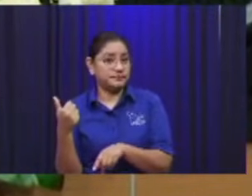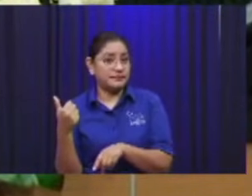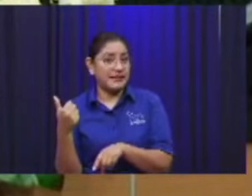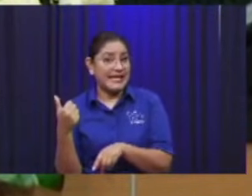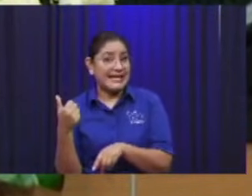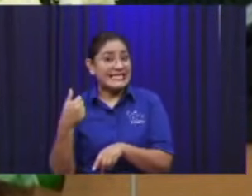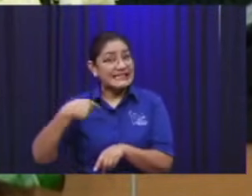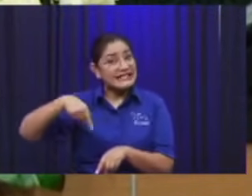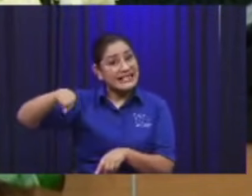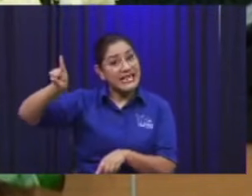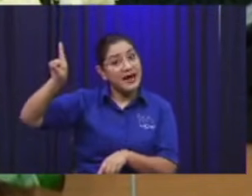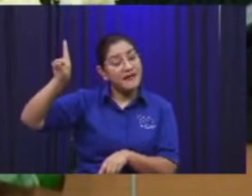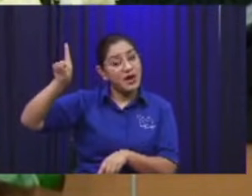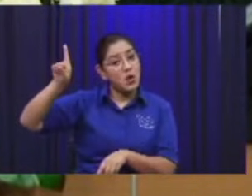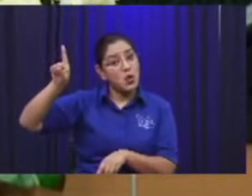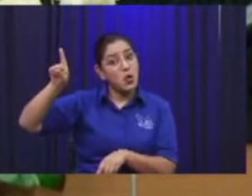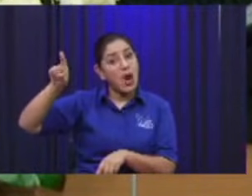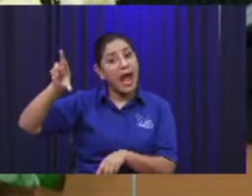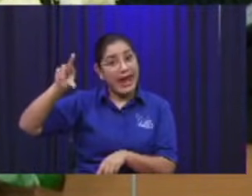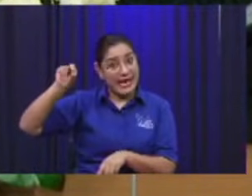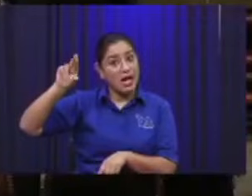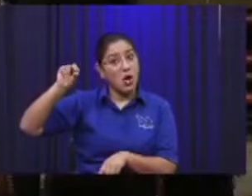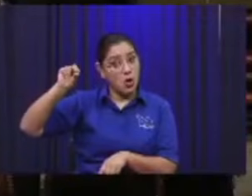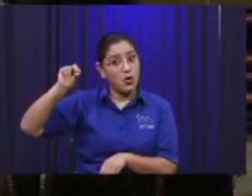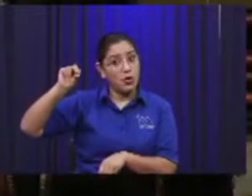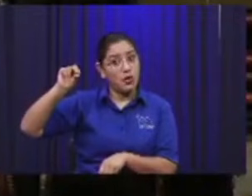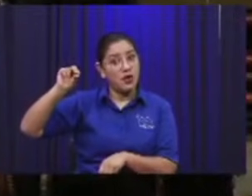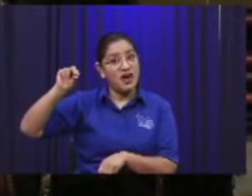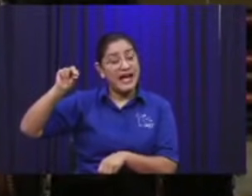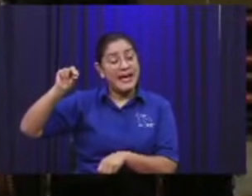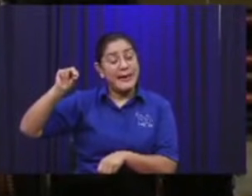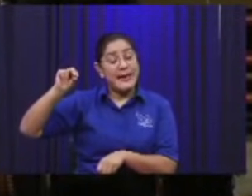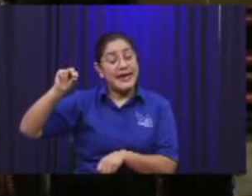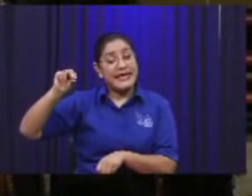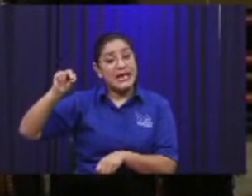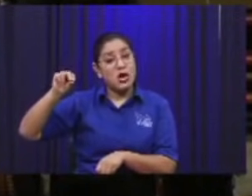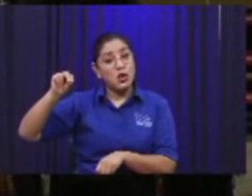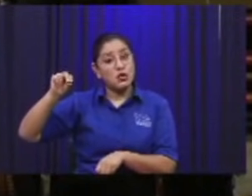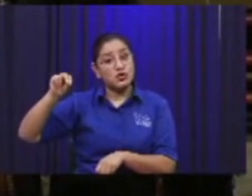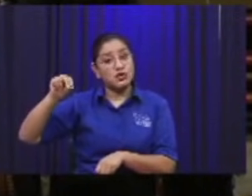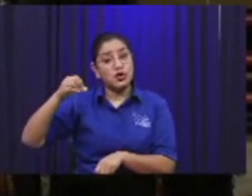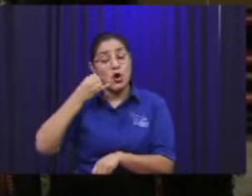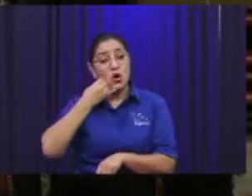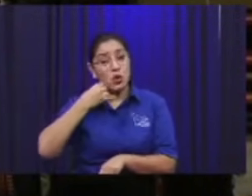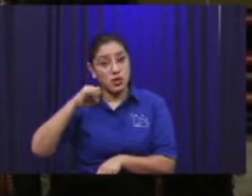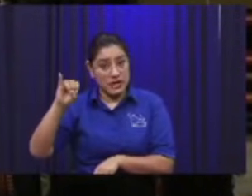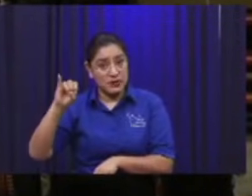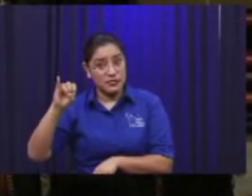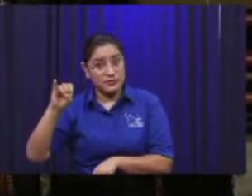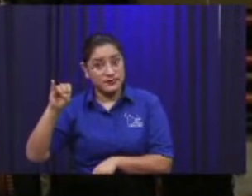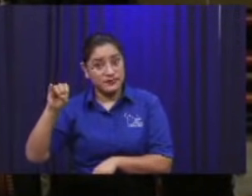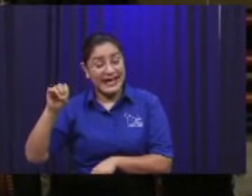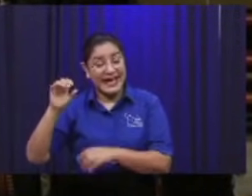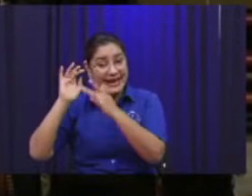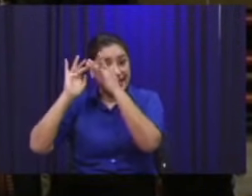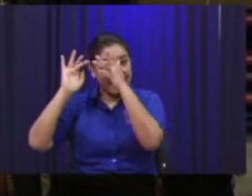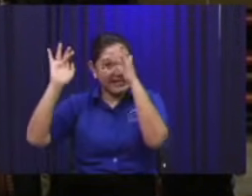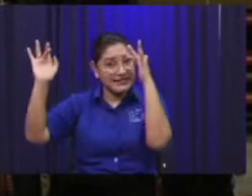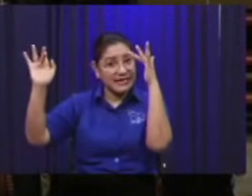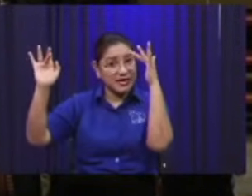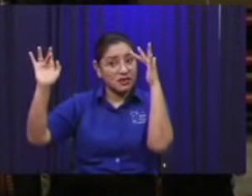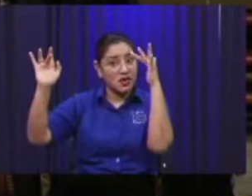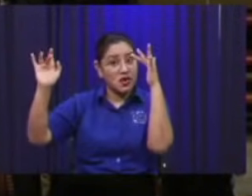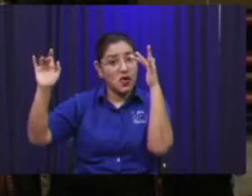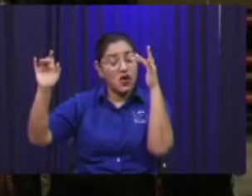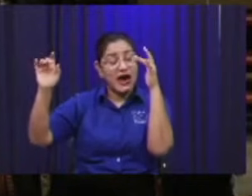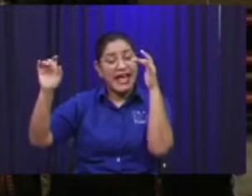llevaron ese oro pero que hiciera un corredor un becerro eso les costó eso les costó